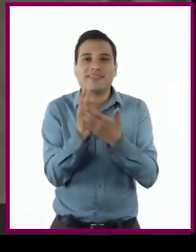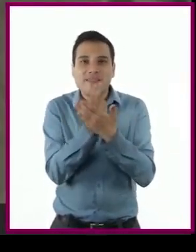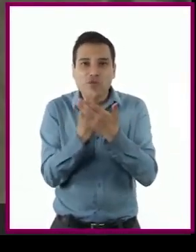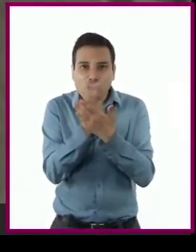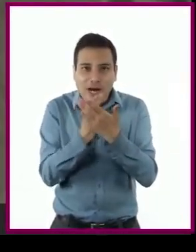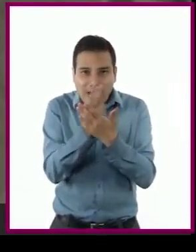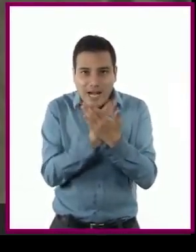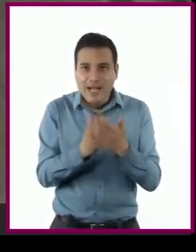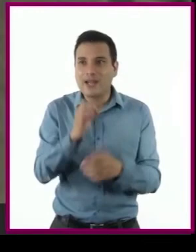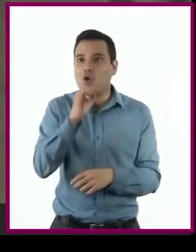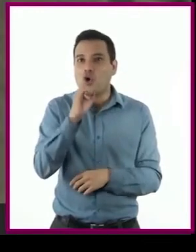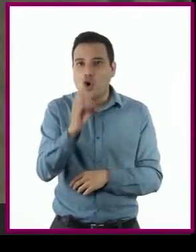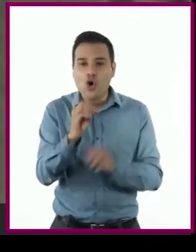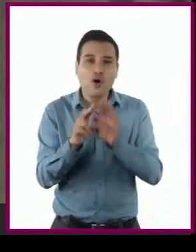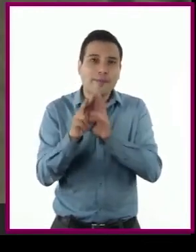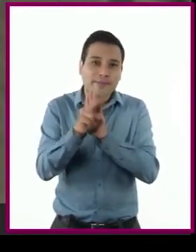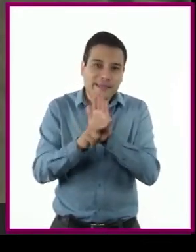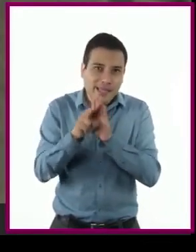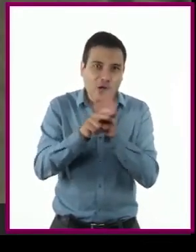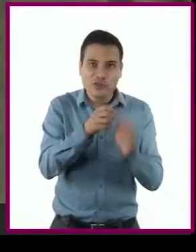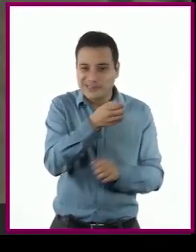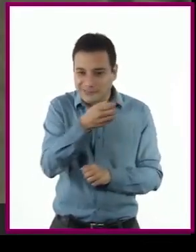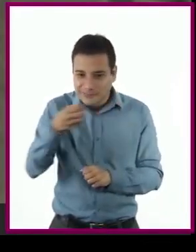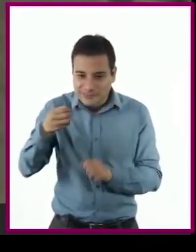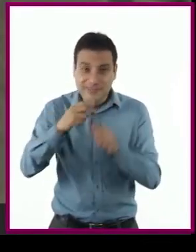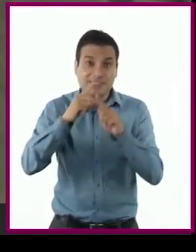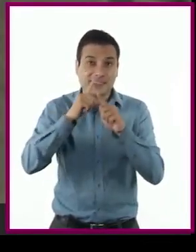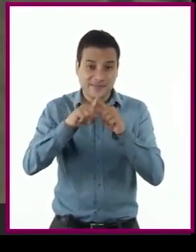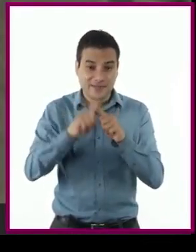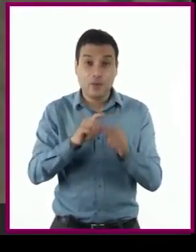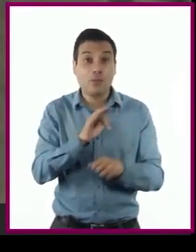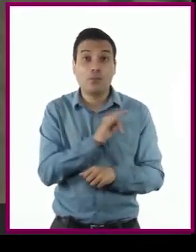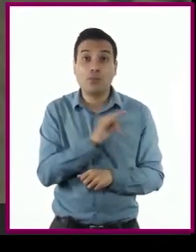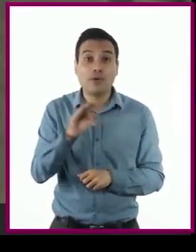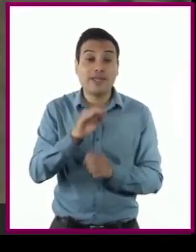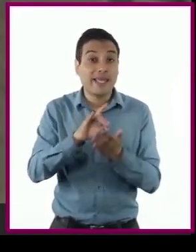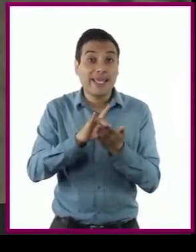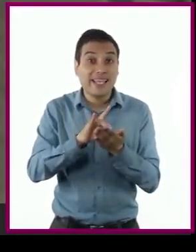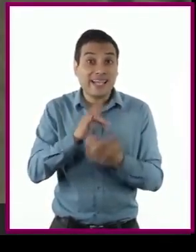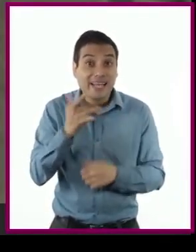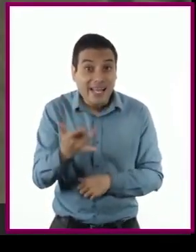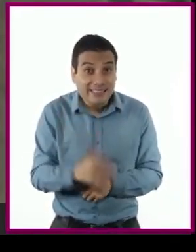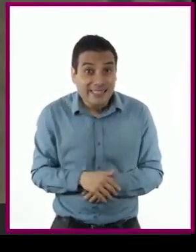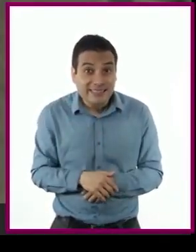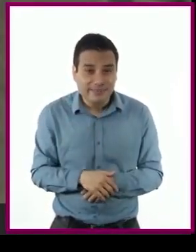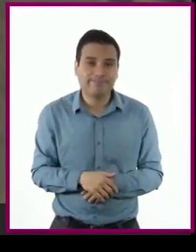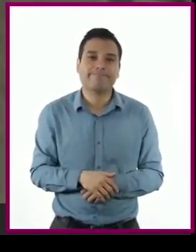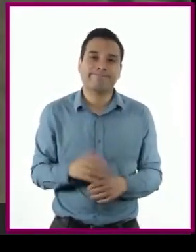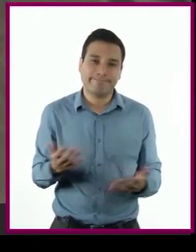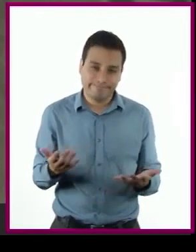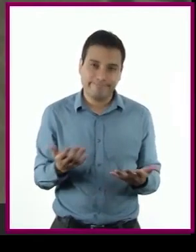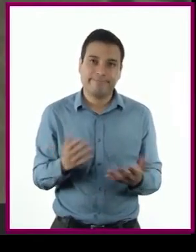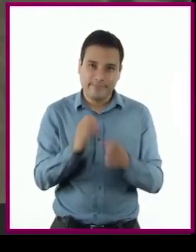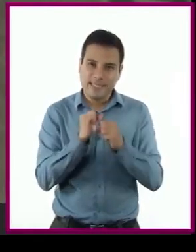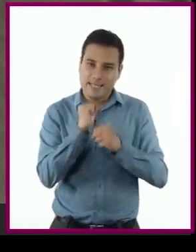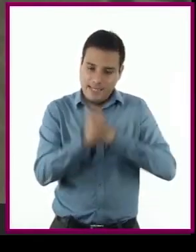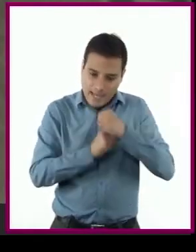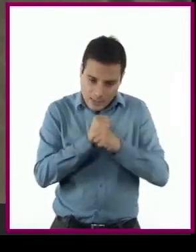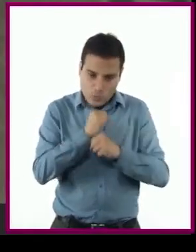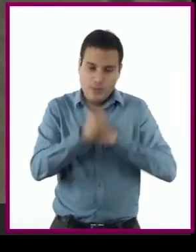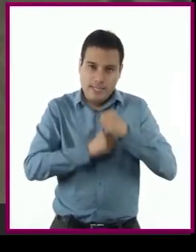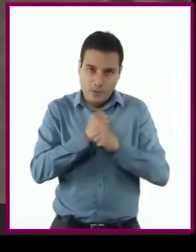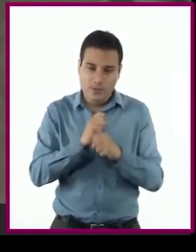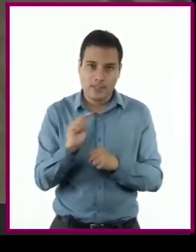de diseño, entre otras actividades que son gracias a muchos años de avances en la tecnología